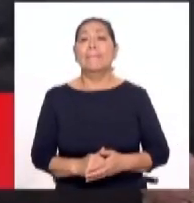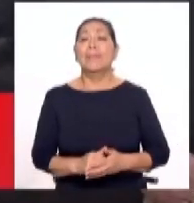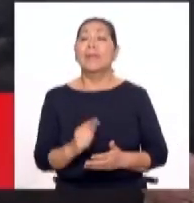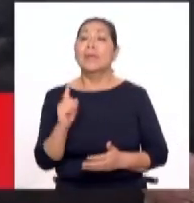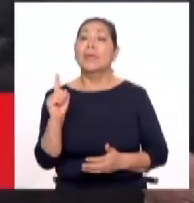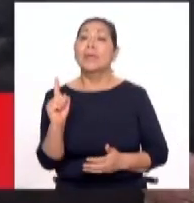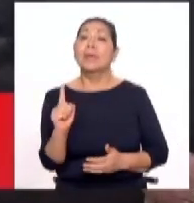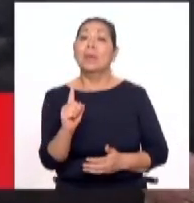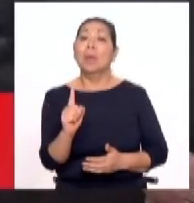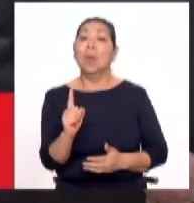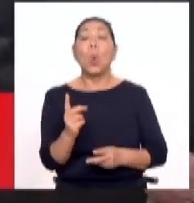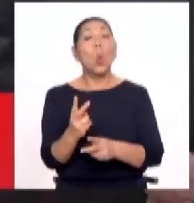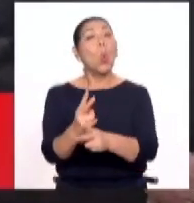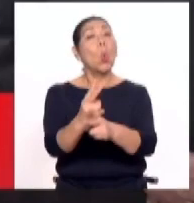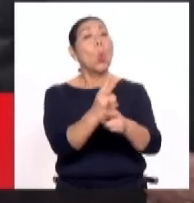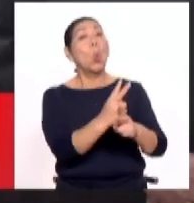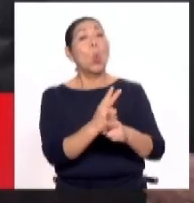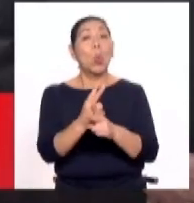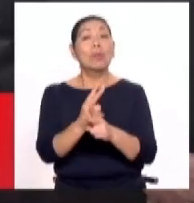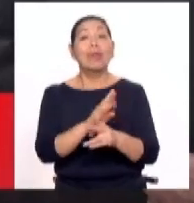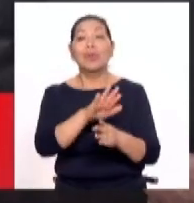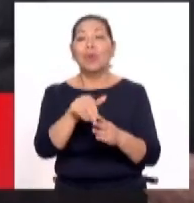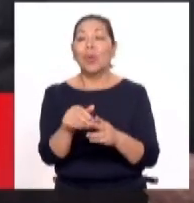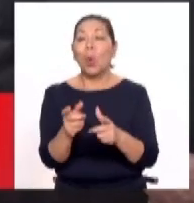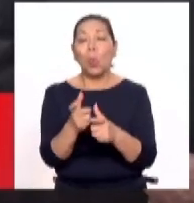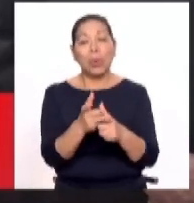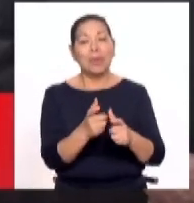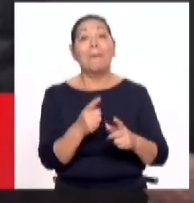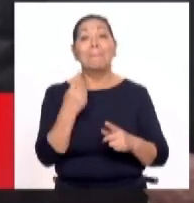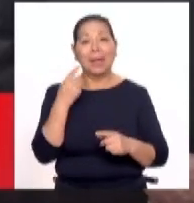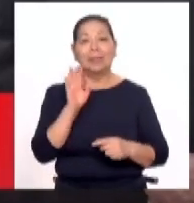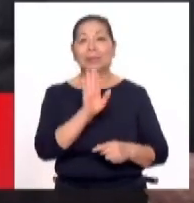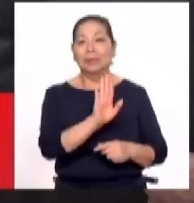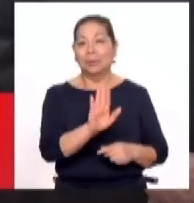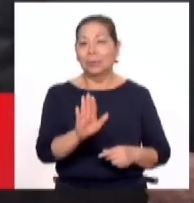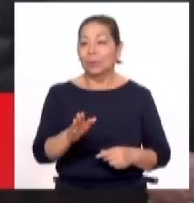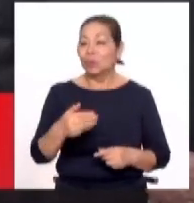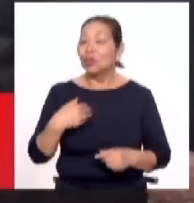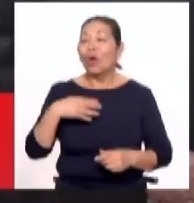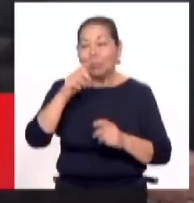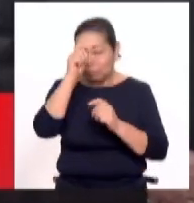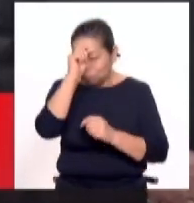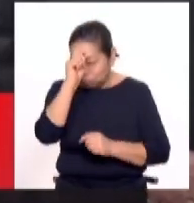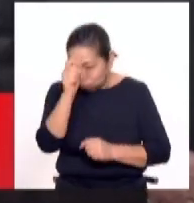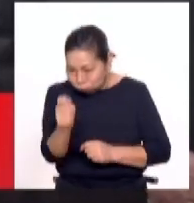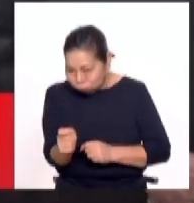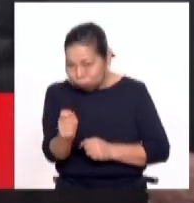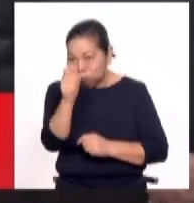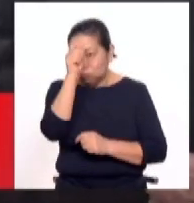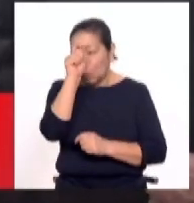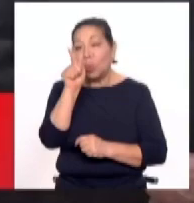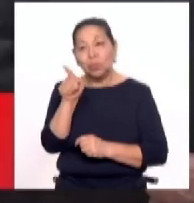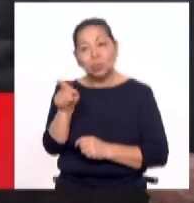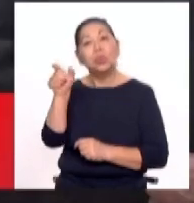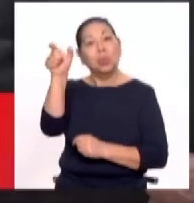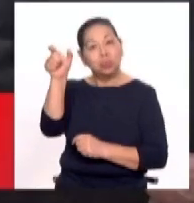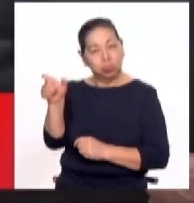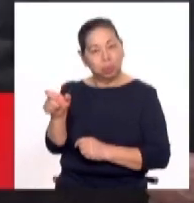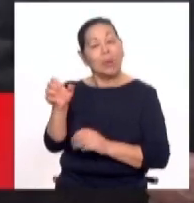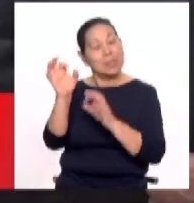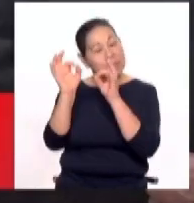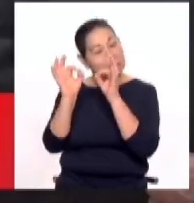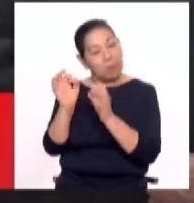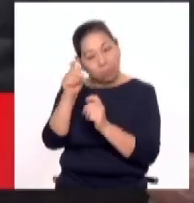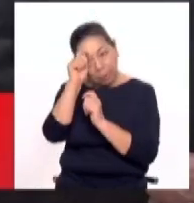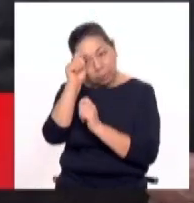cada a la seguridad de todos los peruanos. Para ellos, mi reconocimiento pleno, auténtico, y